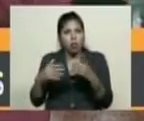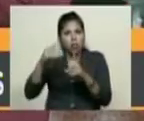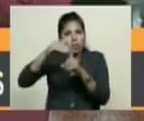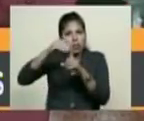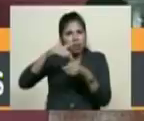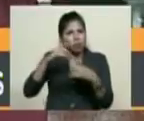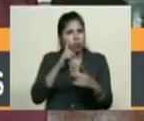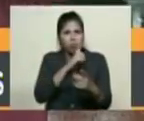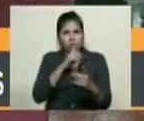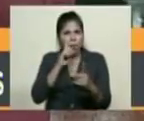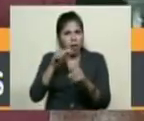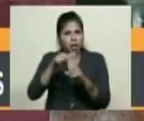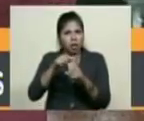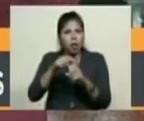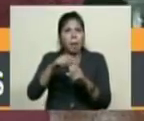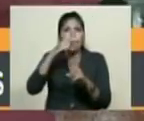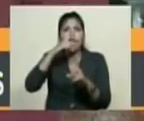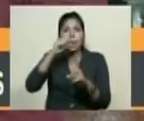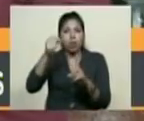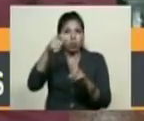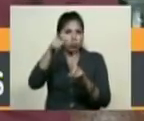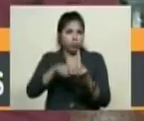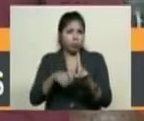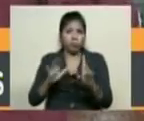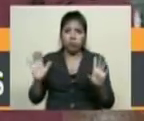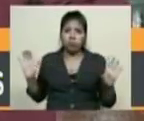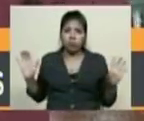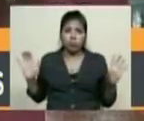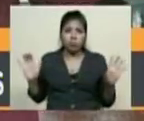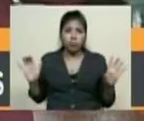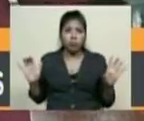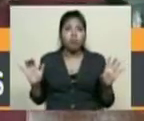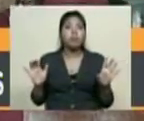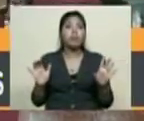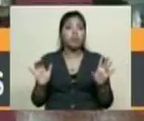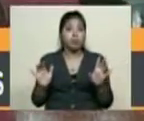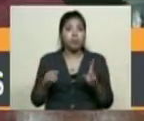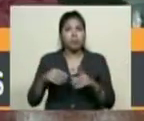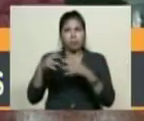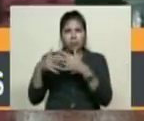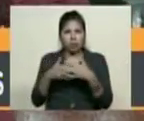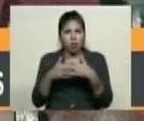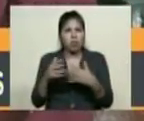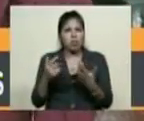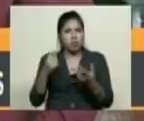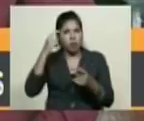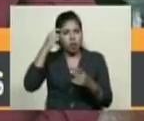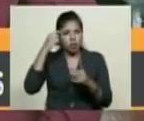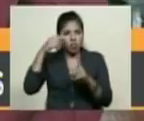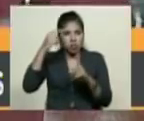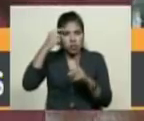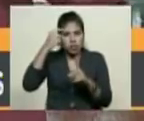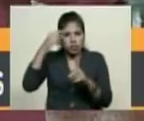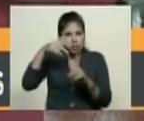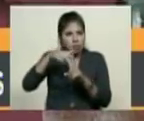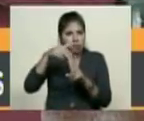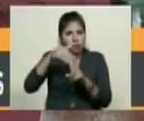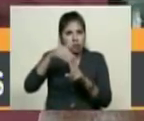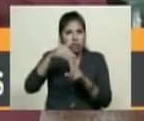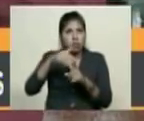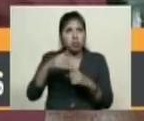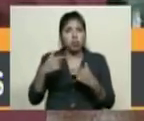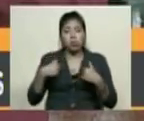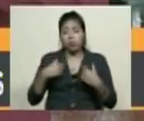llama esa obsesión? Nicolás Maduro. El imperialismo está obsesionado con este muchacho que está aquí, con este